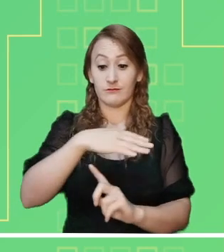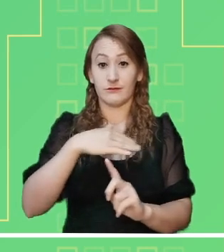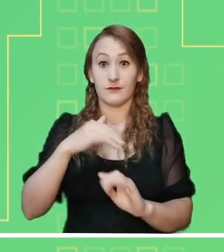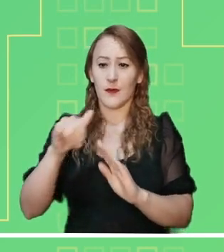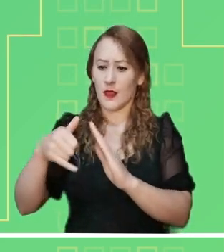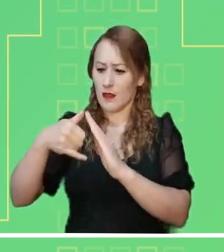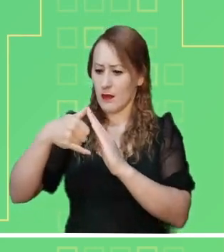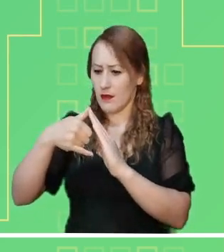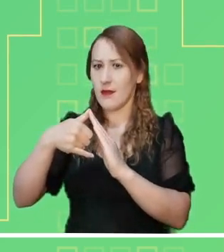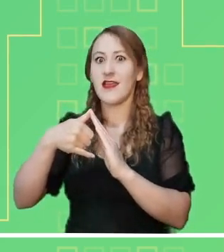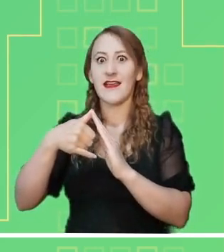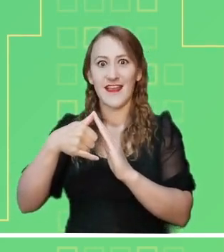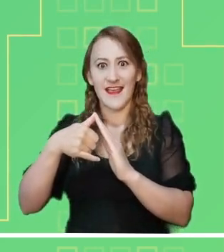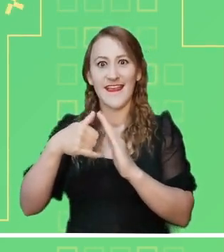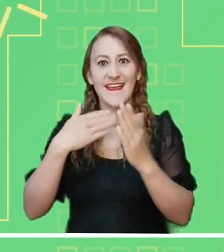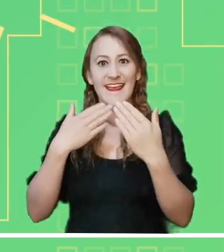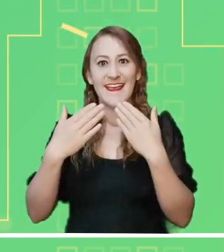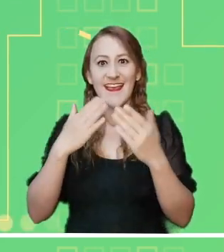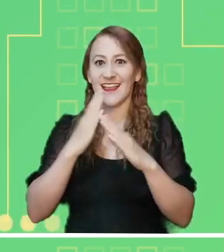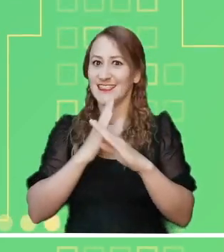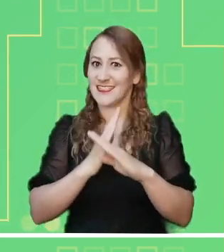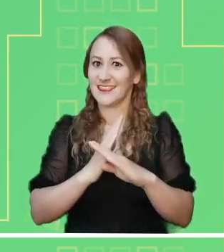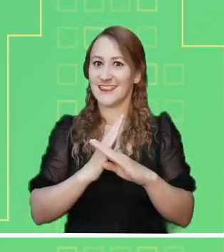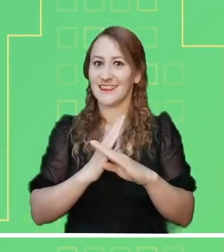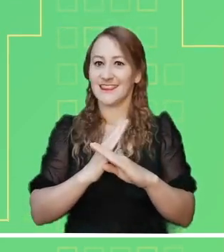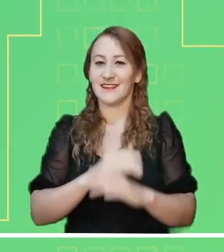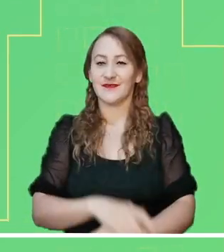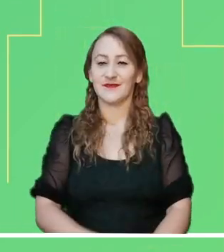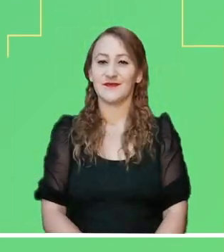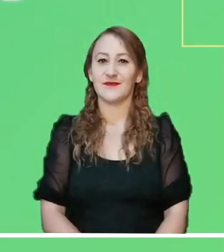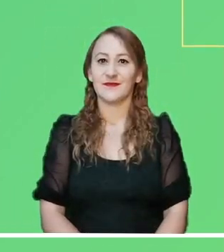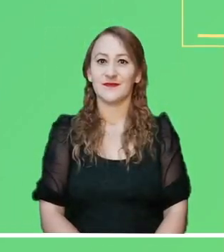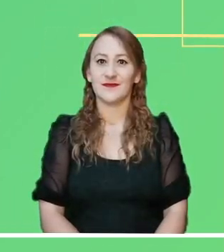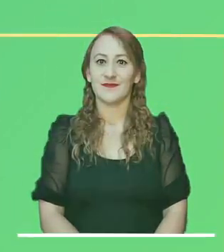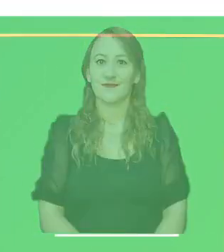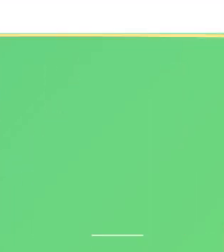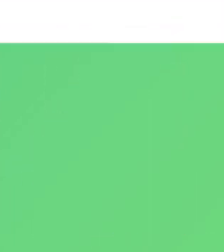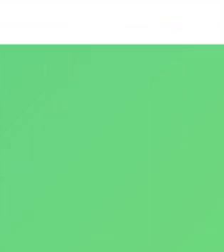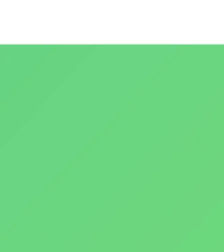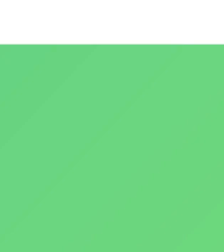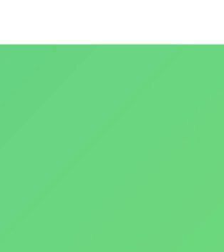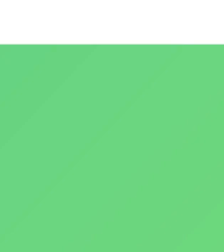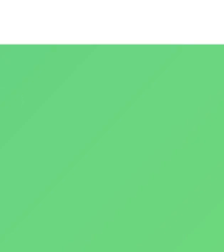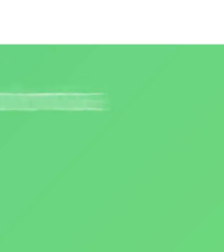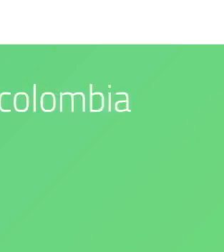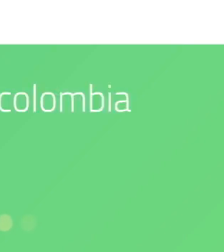Caldas y Antioquia. Los esperamos en nuestras redes sociales. Nuestro